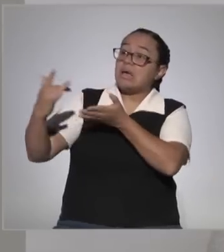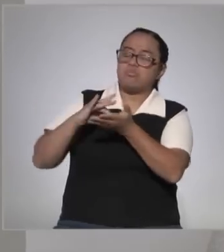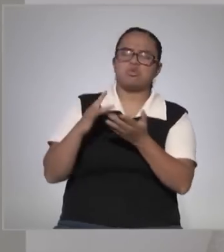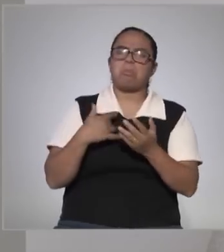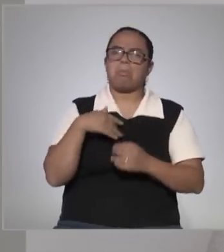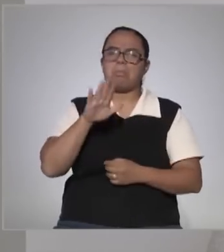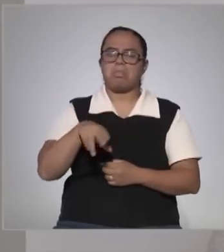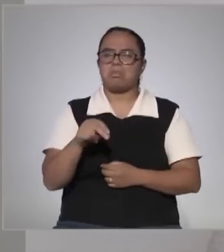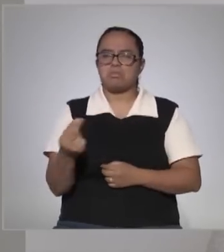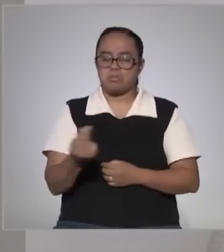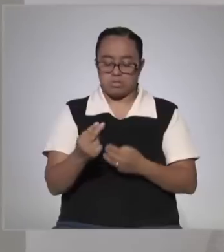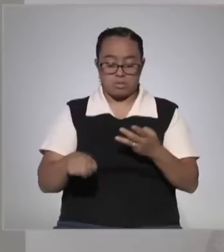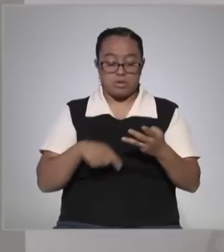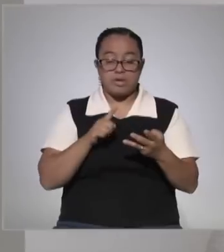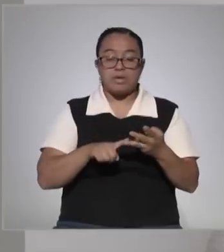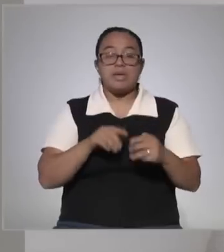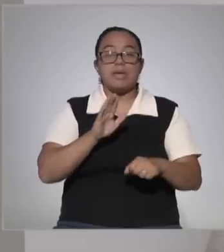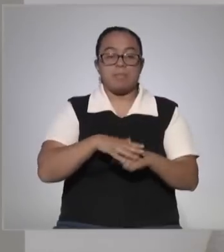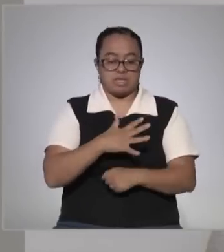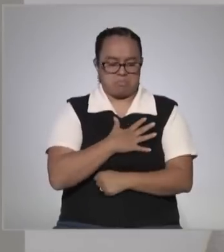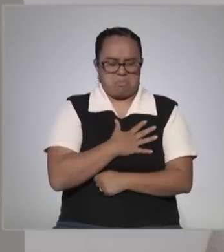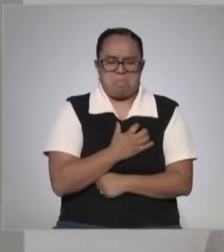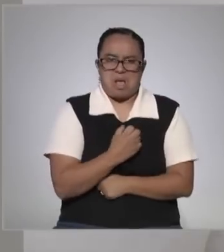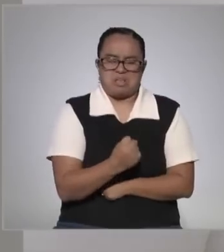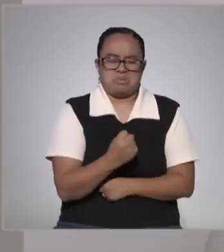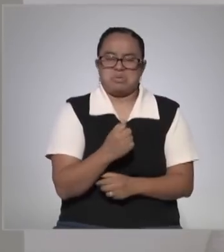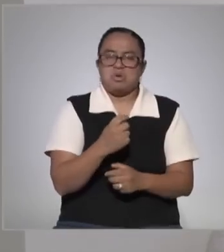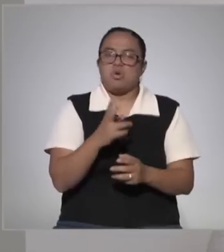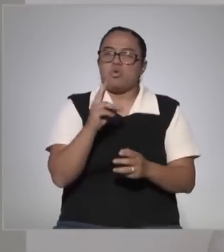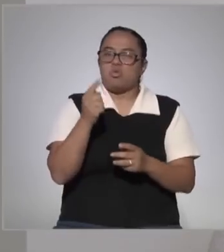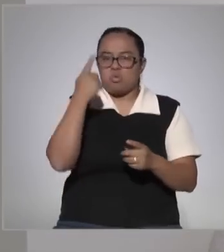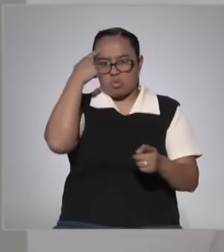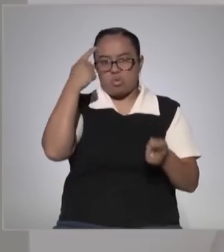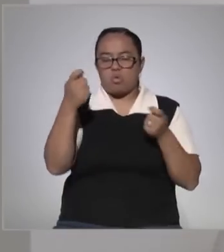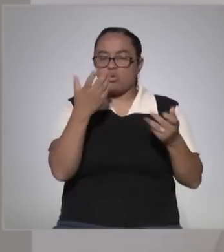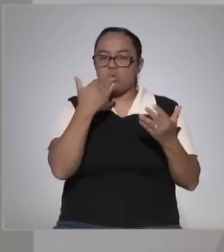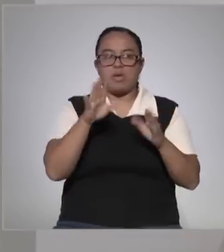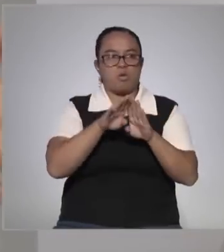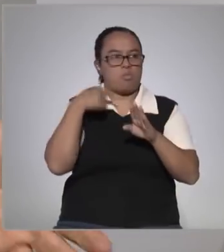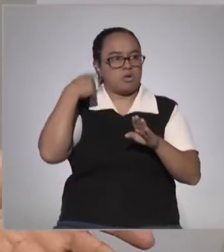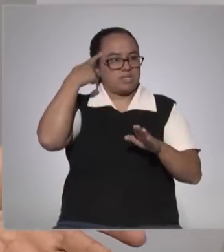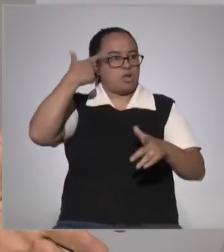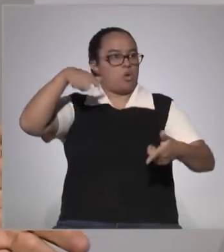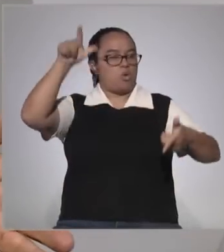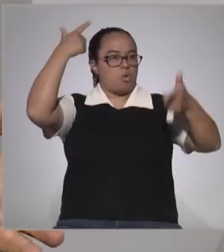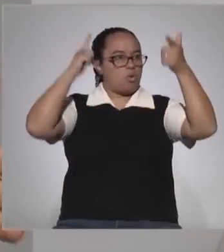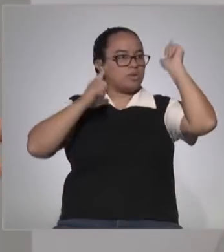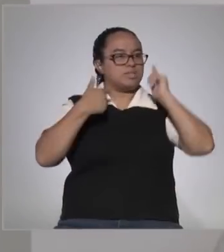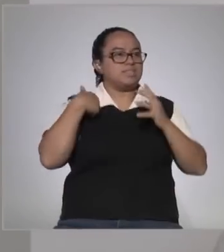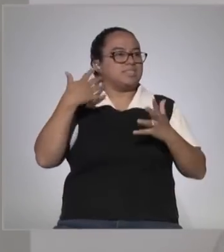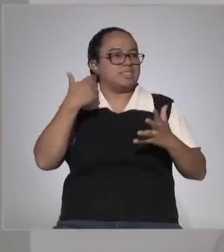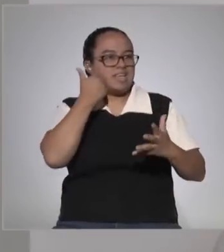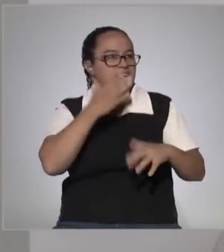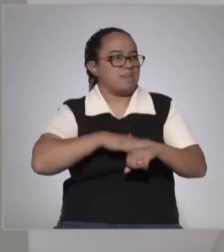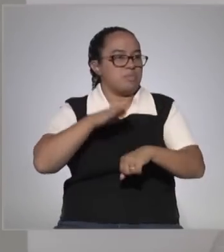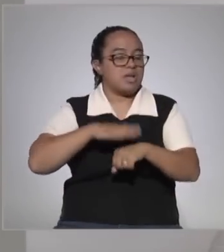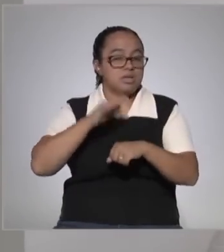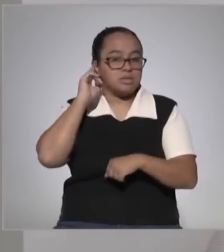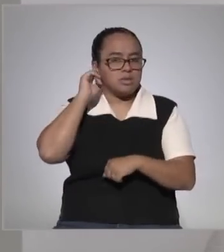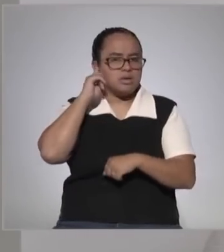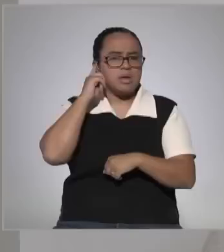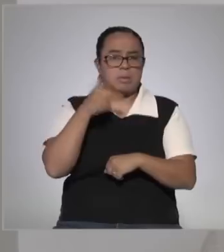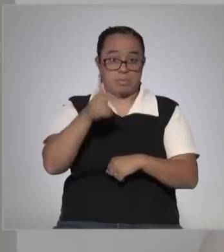es que no controlamos nuestras pasiones, es lo de la locura que decía esta señora, ¿no? Pero la locura me va a llevar entonces a un tipo de